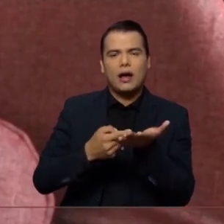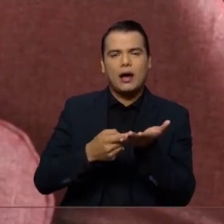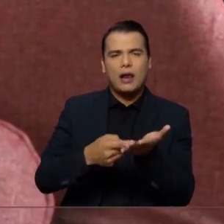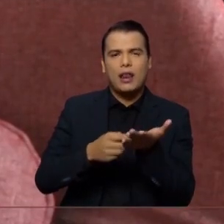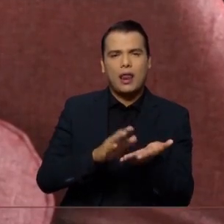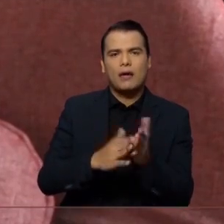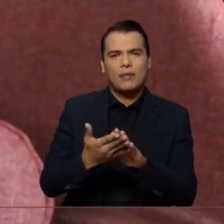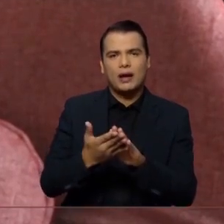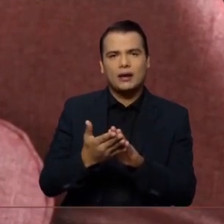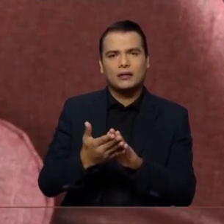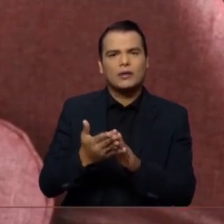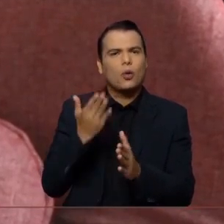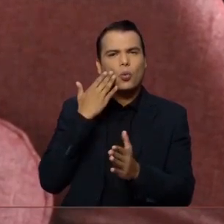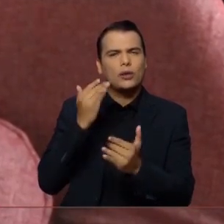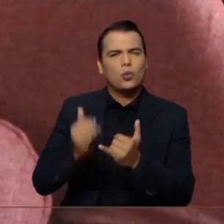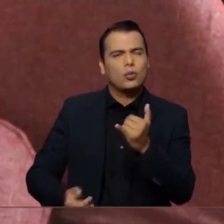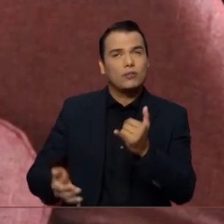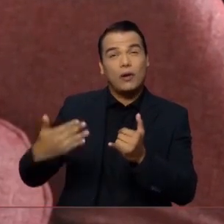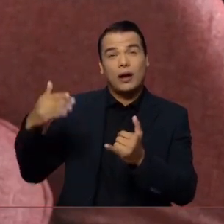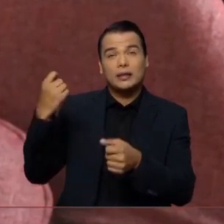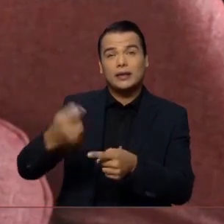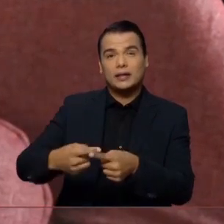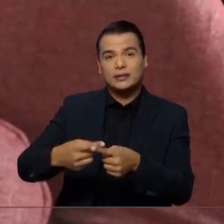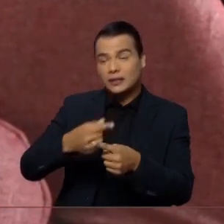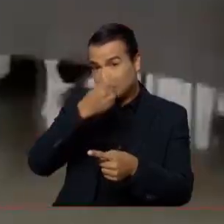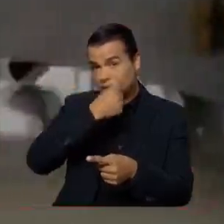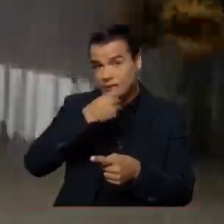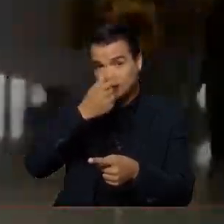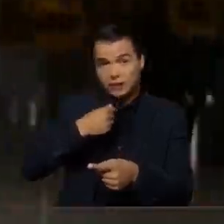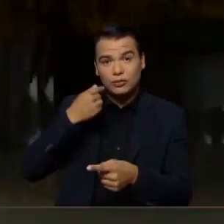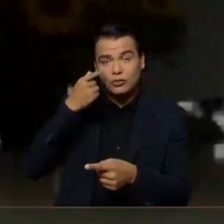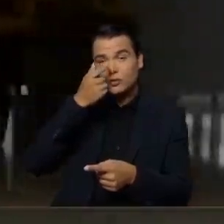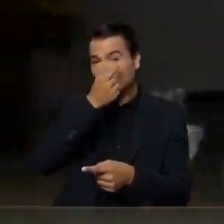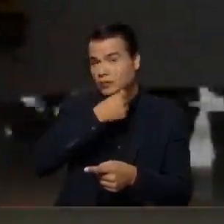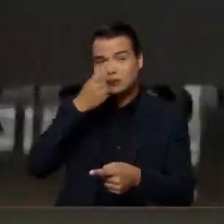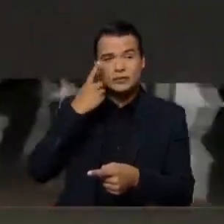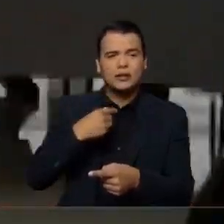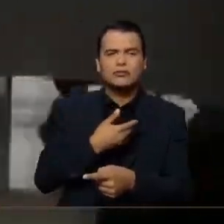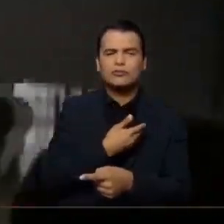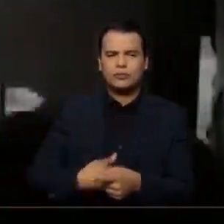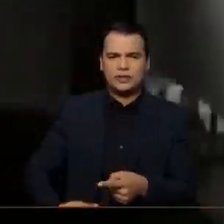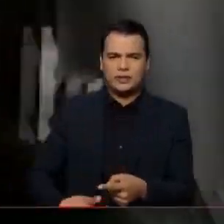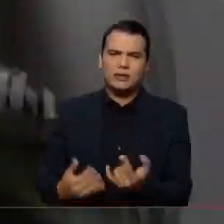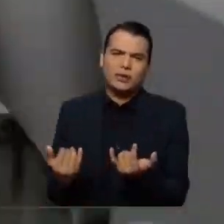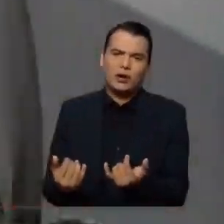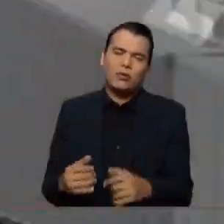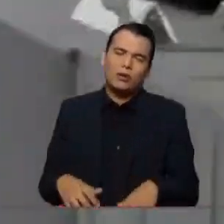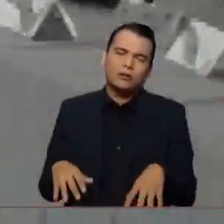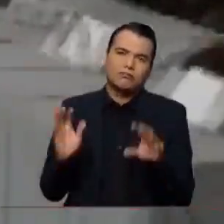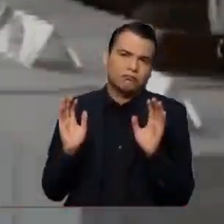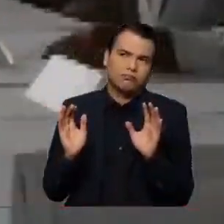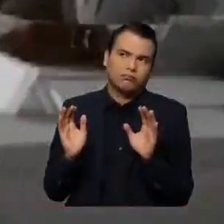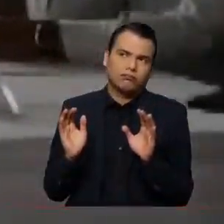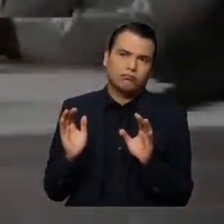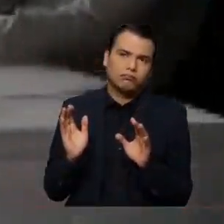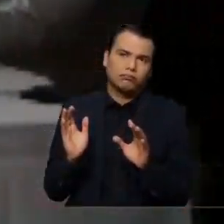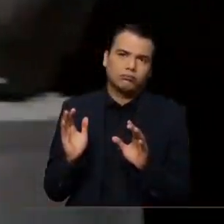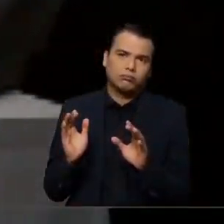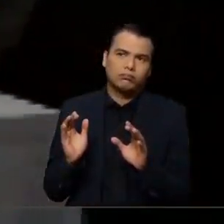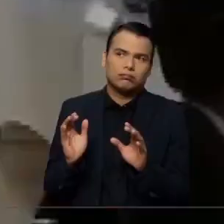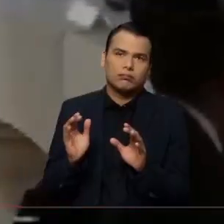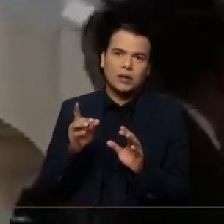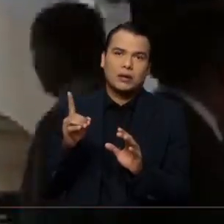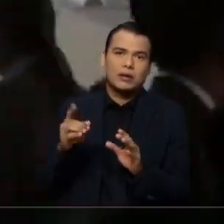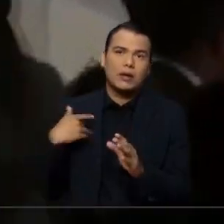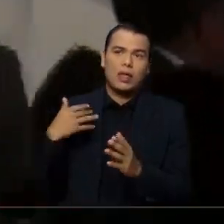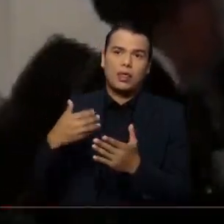y acuerdos pensamos trabajar ahora. Ahora, usted en la instalación de la mesa dice textualmente, la